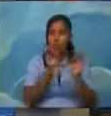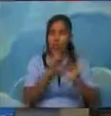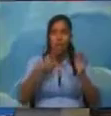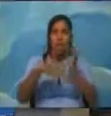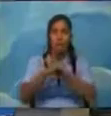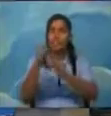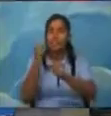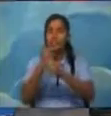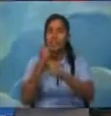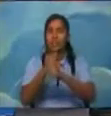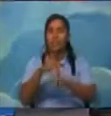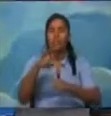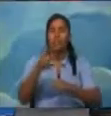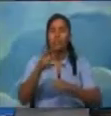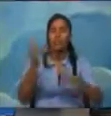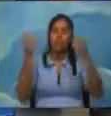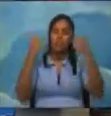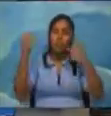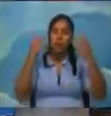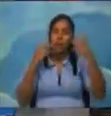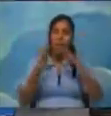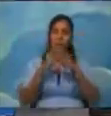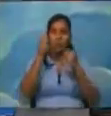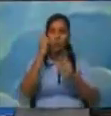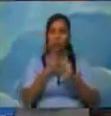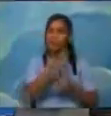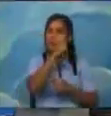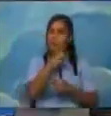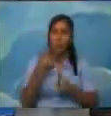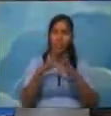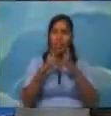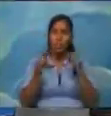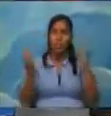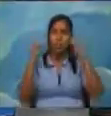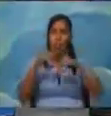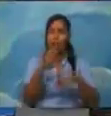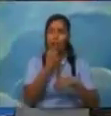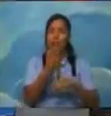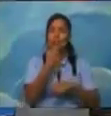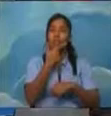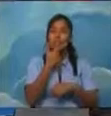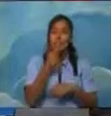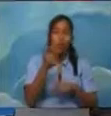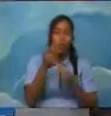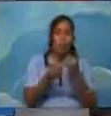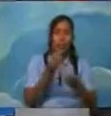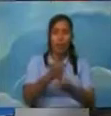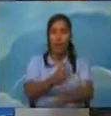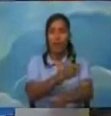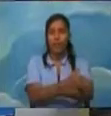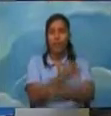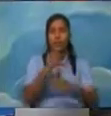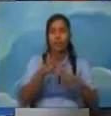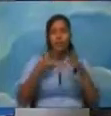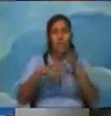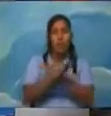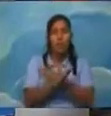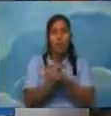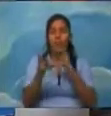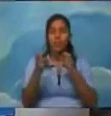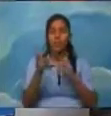a trabajar y cuando te bañes y cuando te afeites y cuando te pongas bonito como estabas antes, te voy a